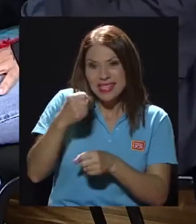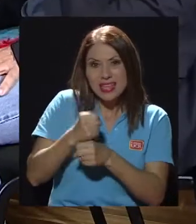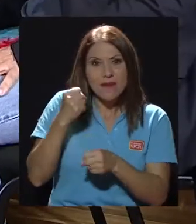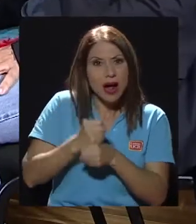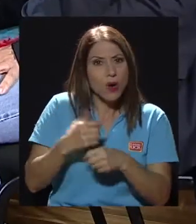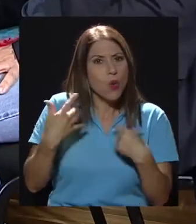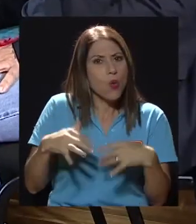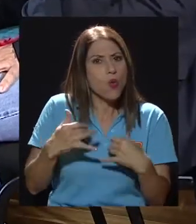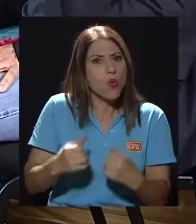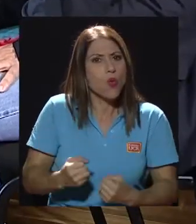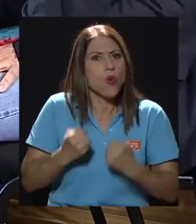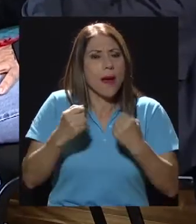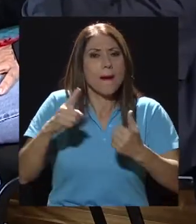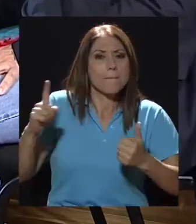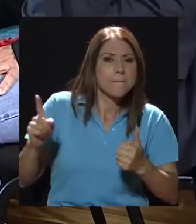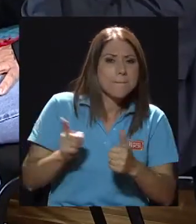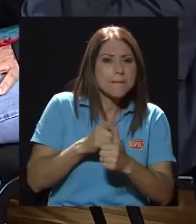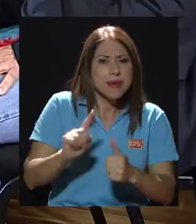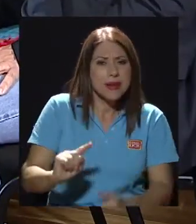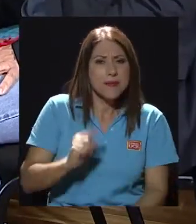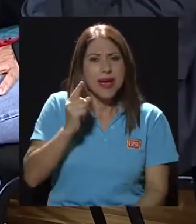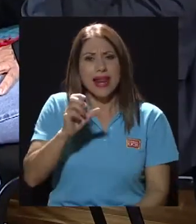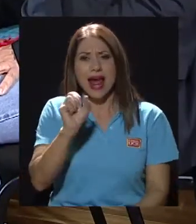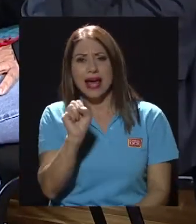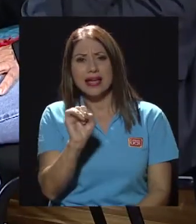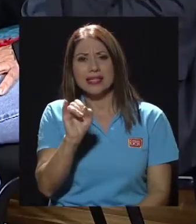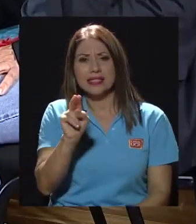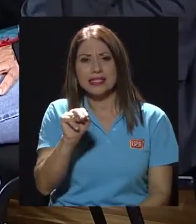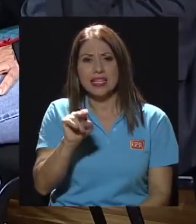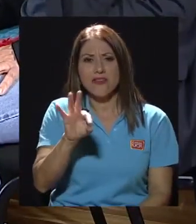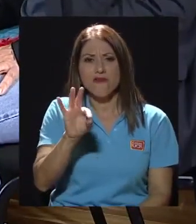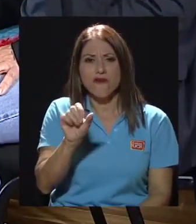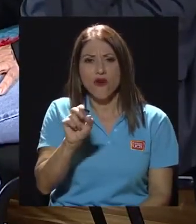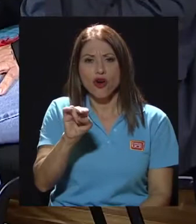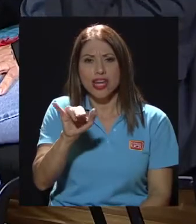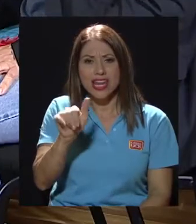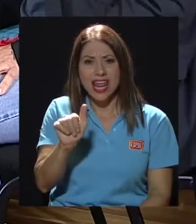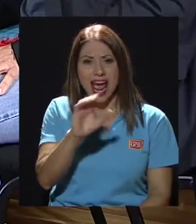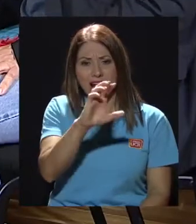la primera sinfonía costarricense. Sí, correcto. Y que se haya puesto